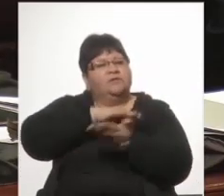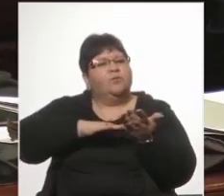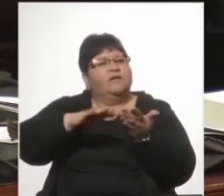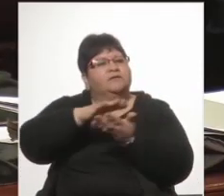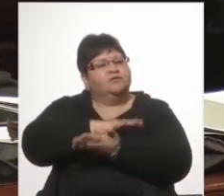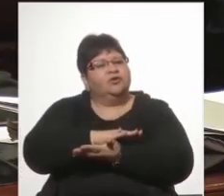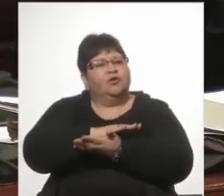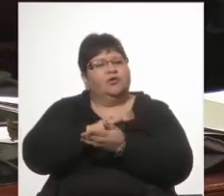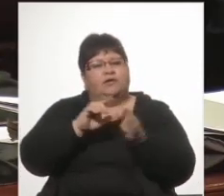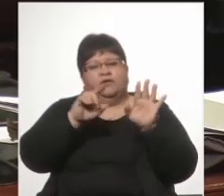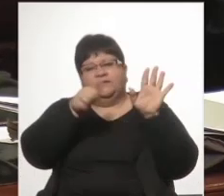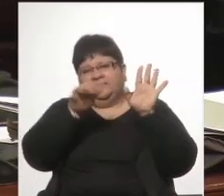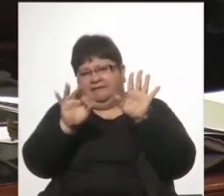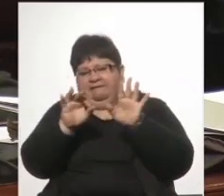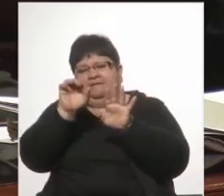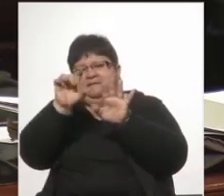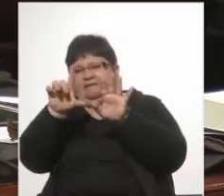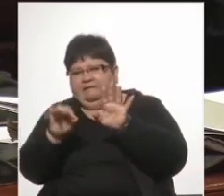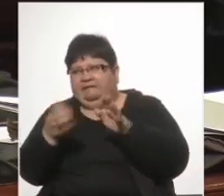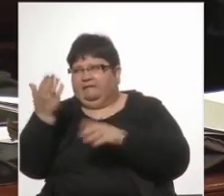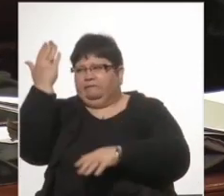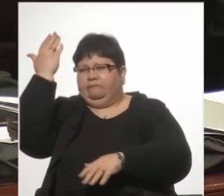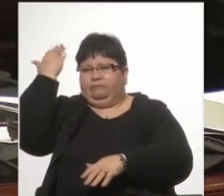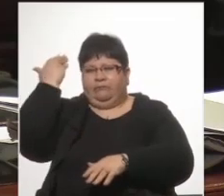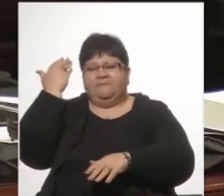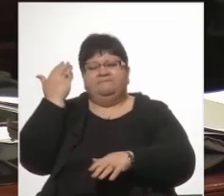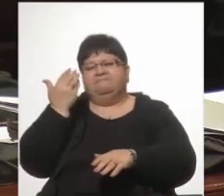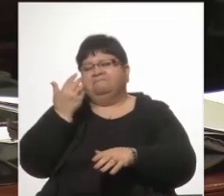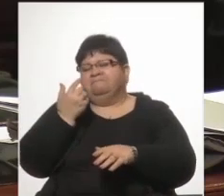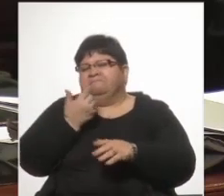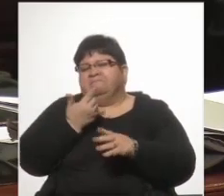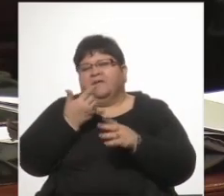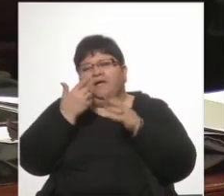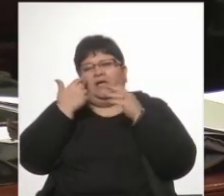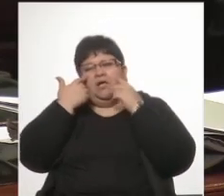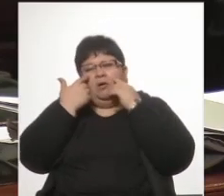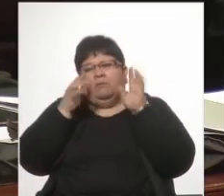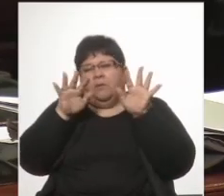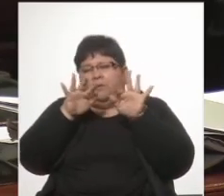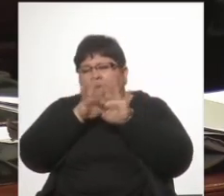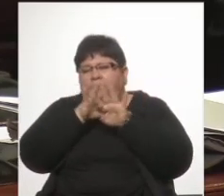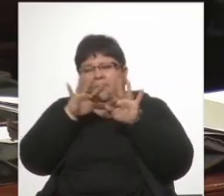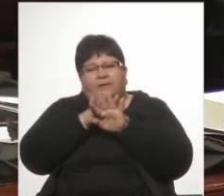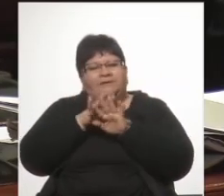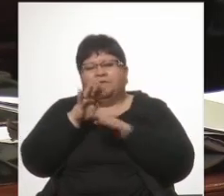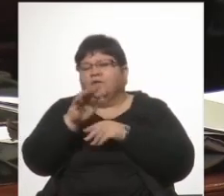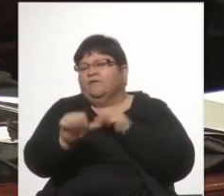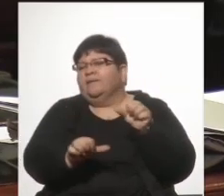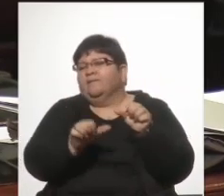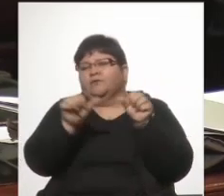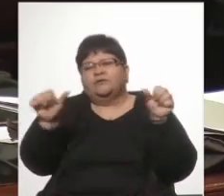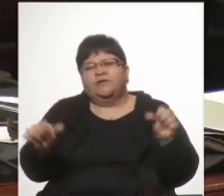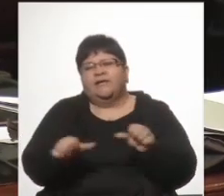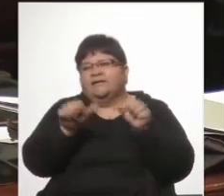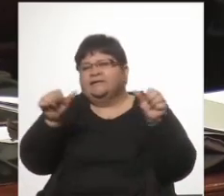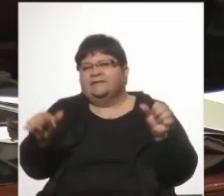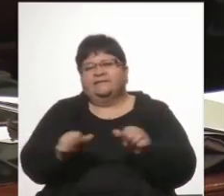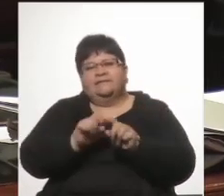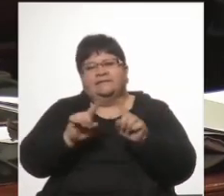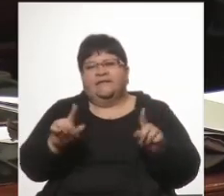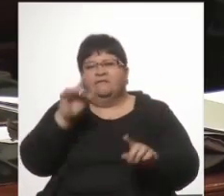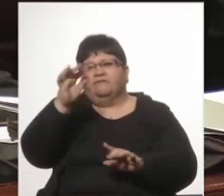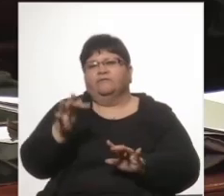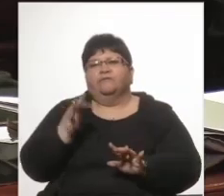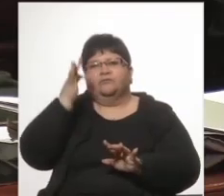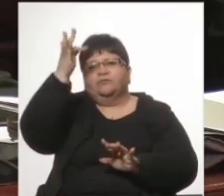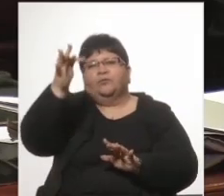miope, seguiremos atados al pasado y no construiremos el futuro que quizás no nos